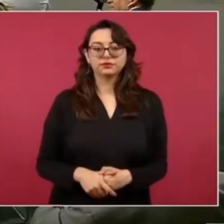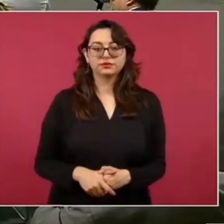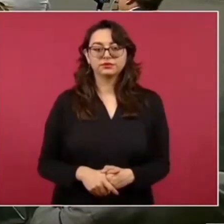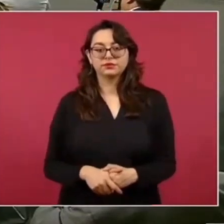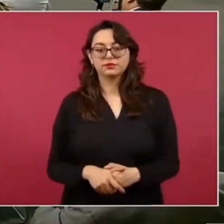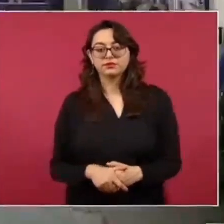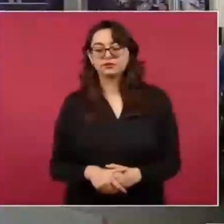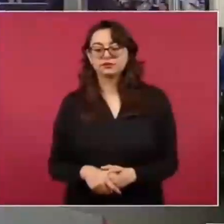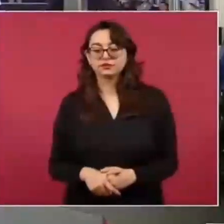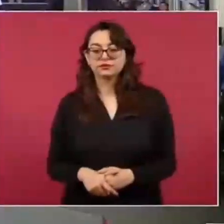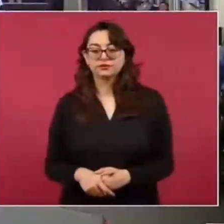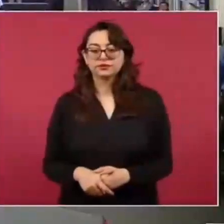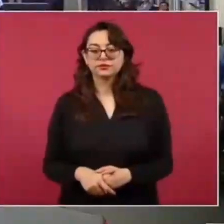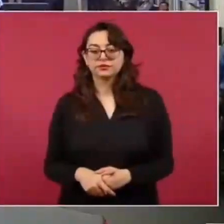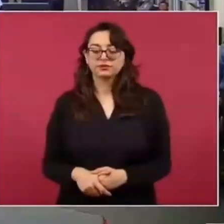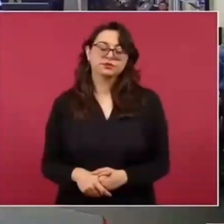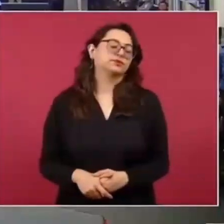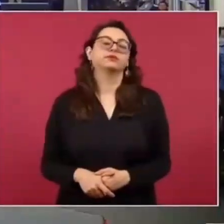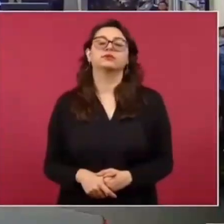Es muy fuerte, pues,